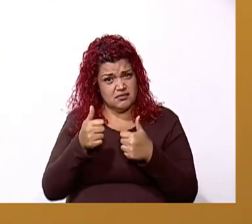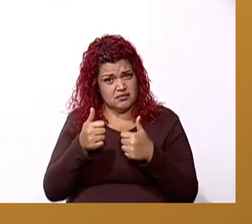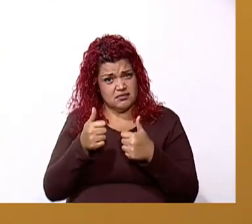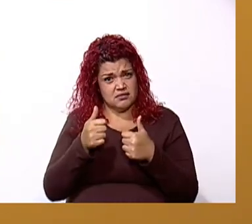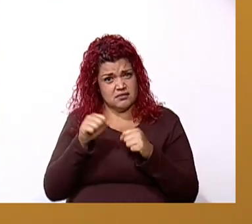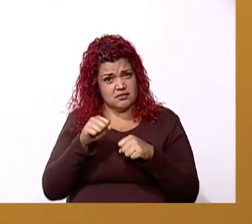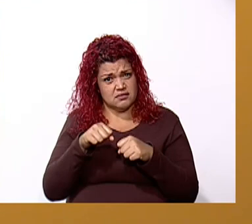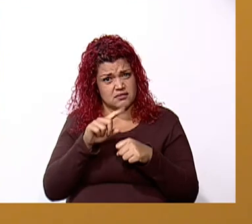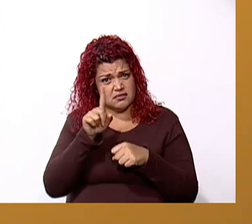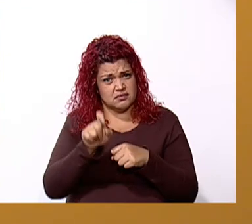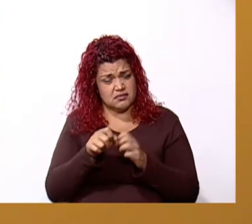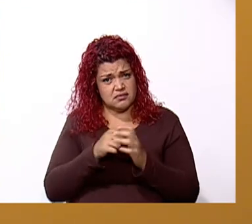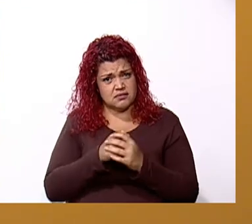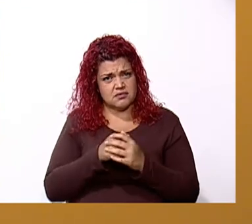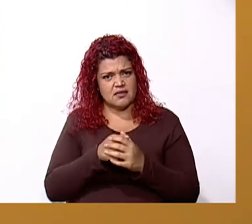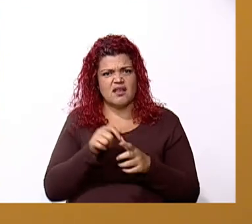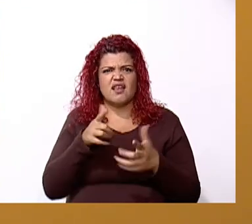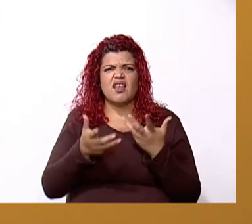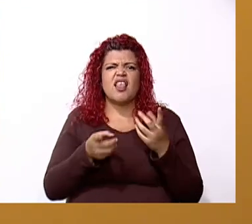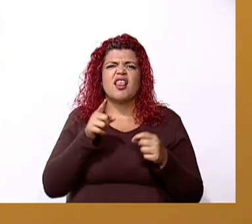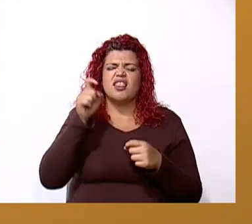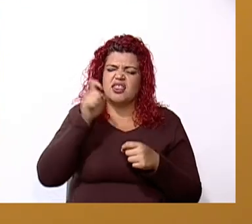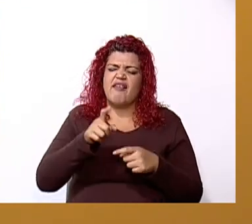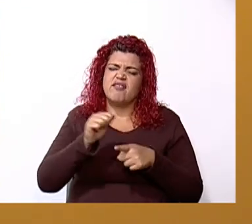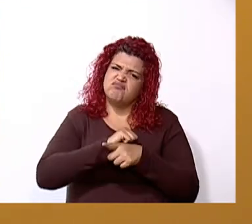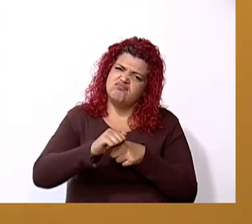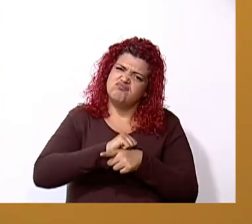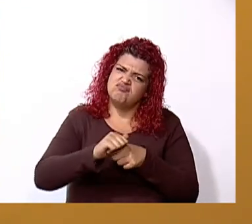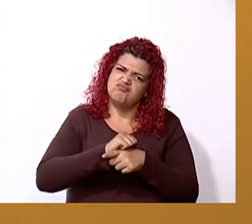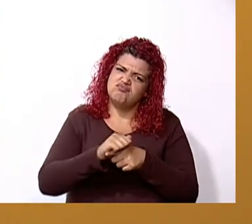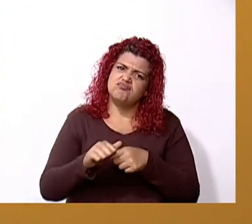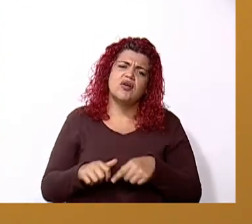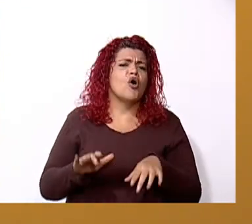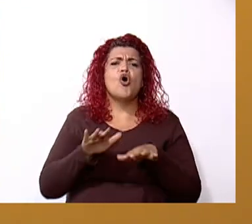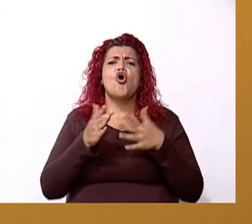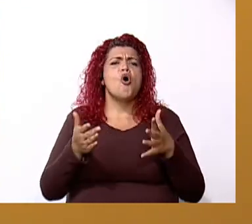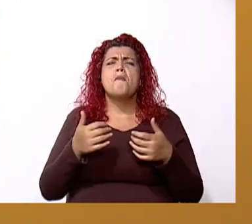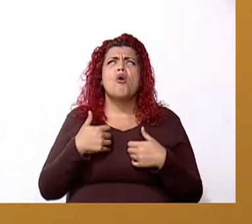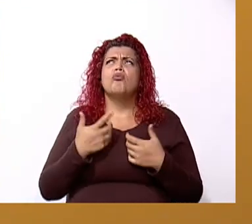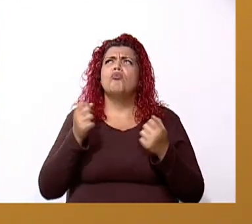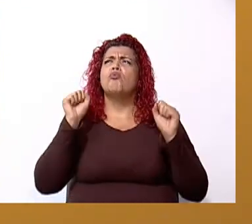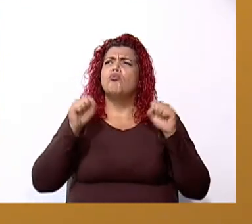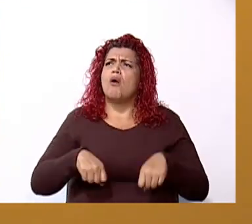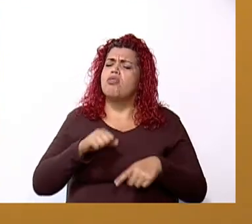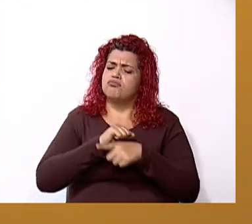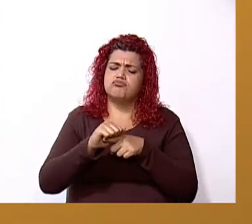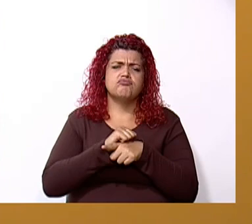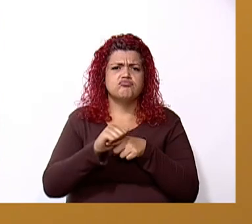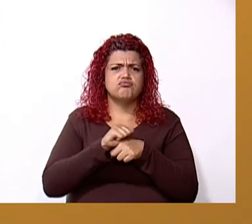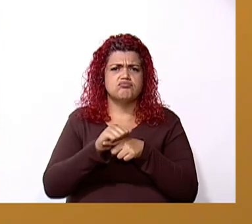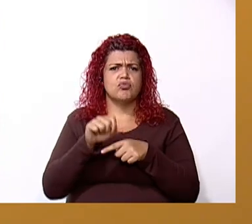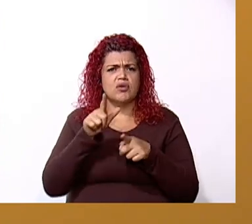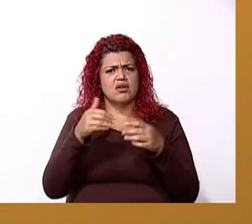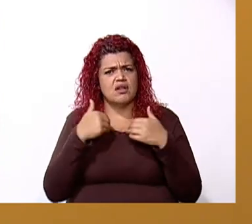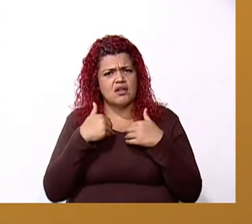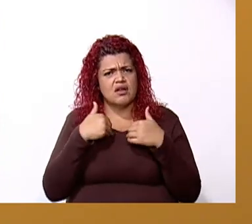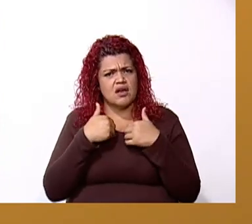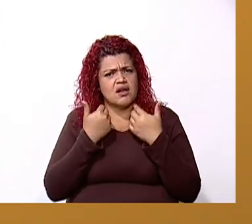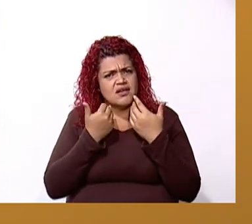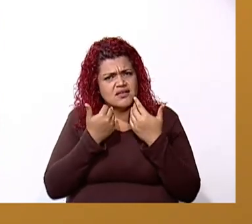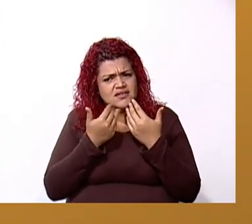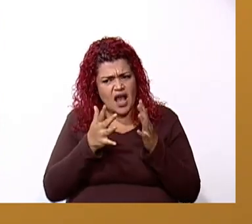hoy? ¿Qué deben reforzar? ¿Y cómo van a hacer para reforzarlo? ¿Tendrán ustedes